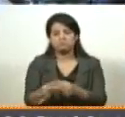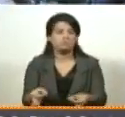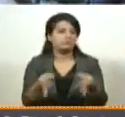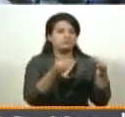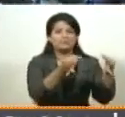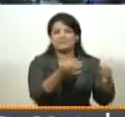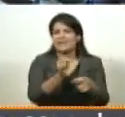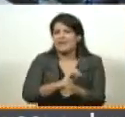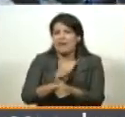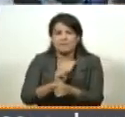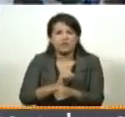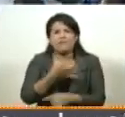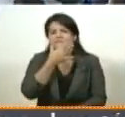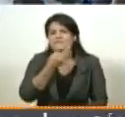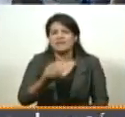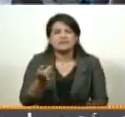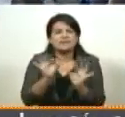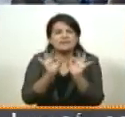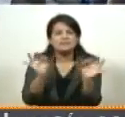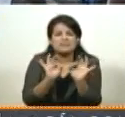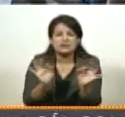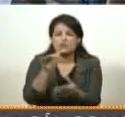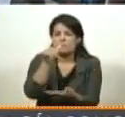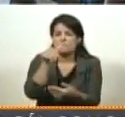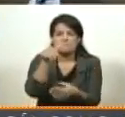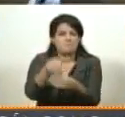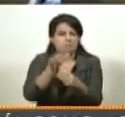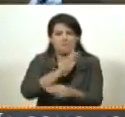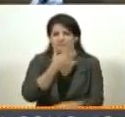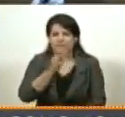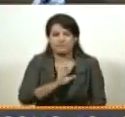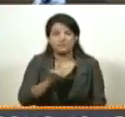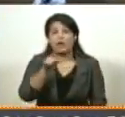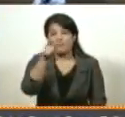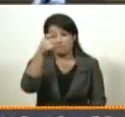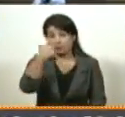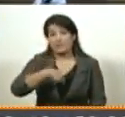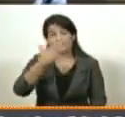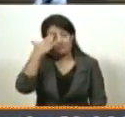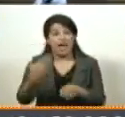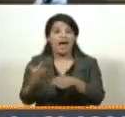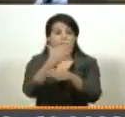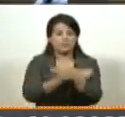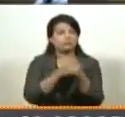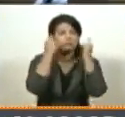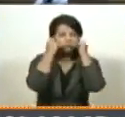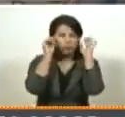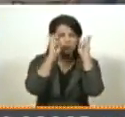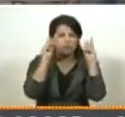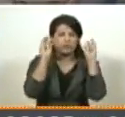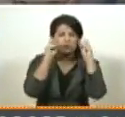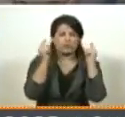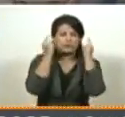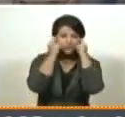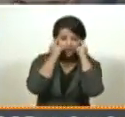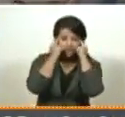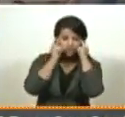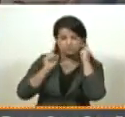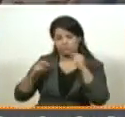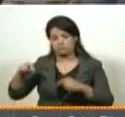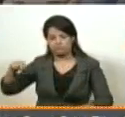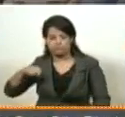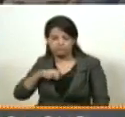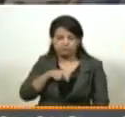de votar. Si las personas tienen de antemano y saben cuál es su oferta electoral, el ejercicio,